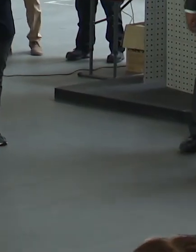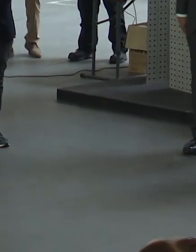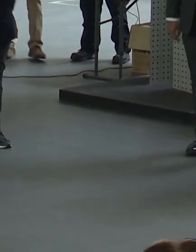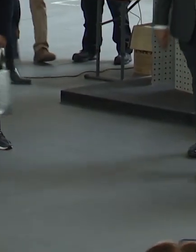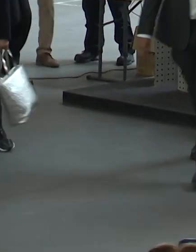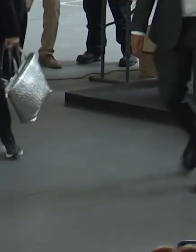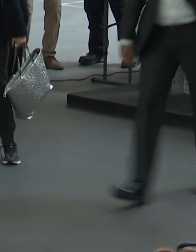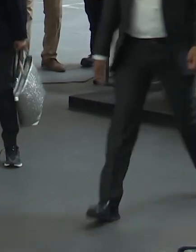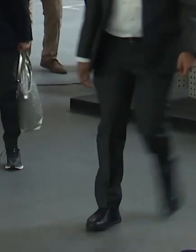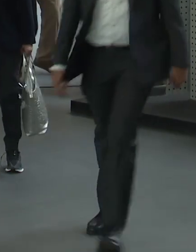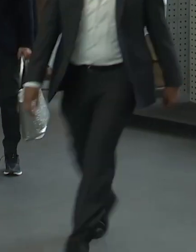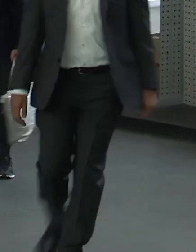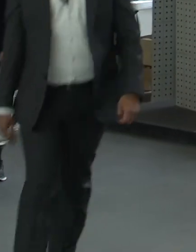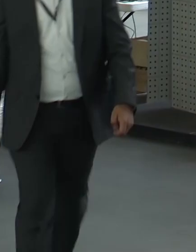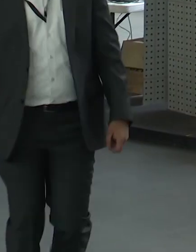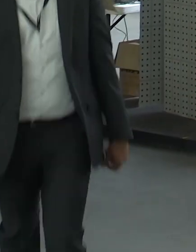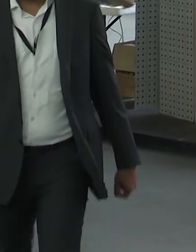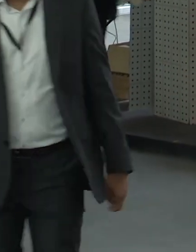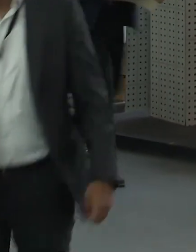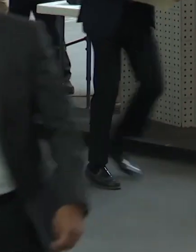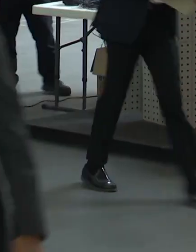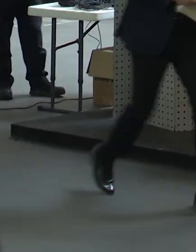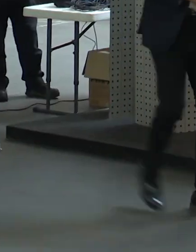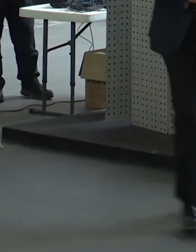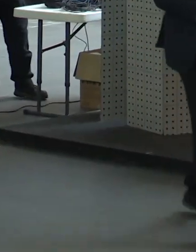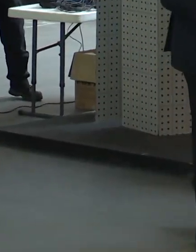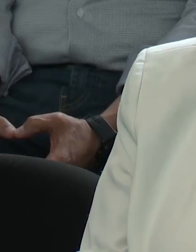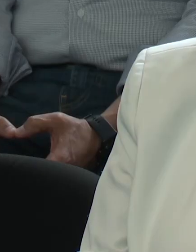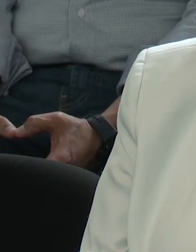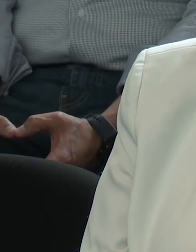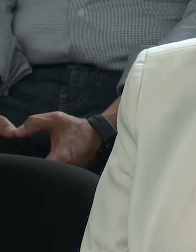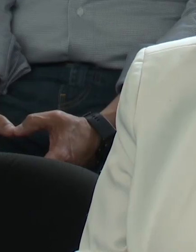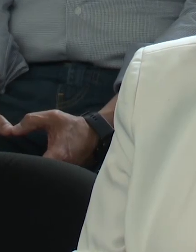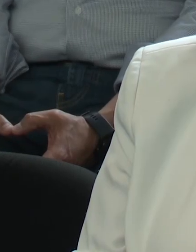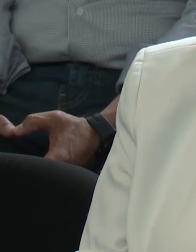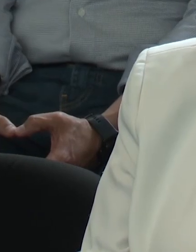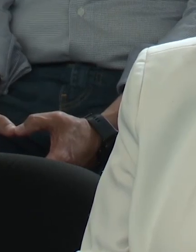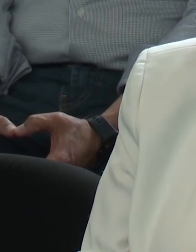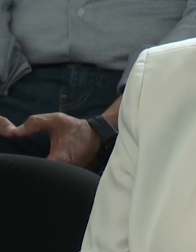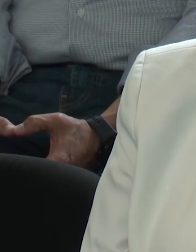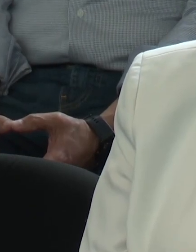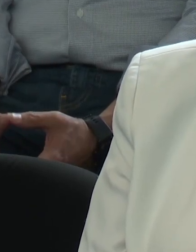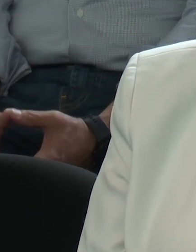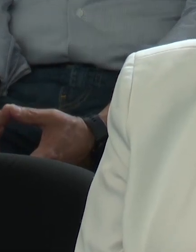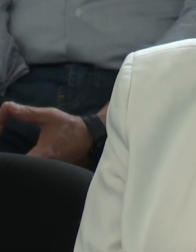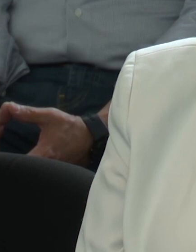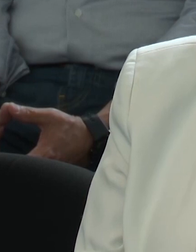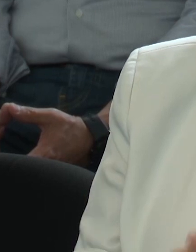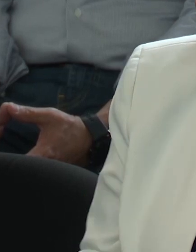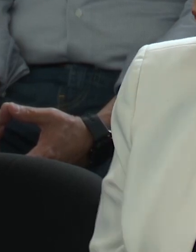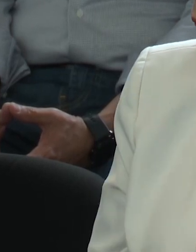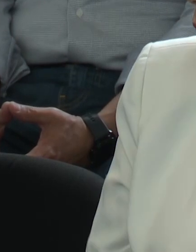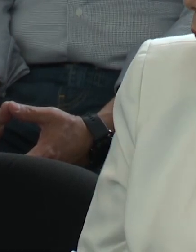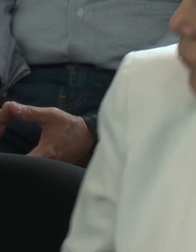había sido declarada persona no grata el atropello cometido a nuestra embajada es de tal